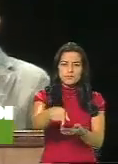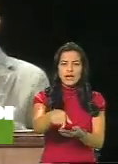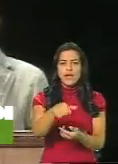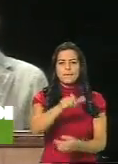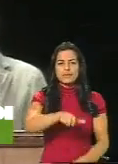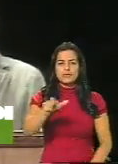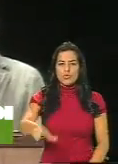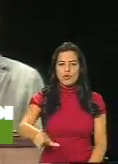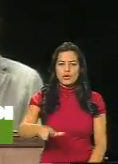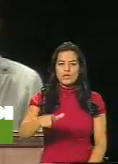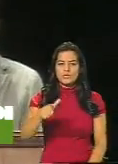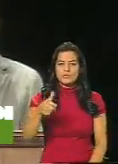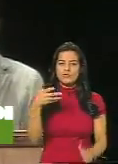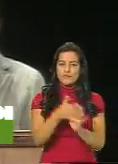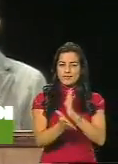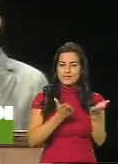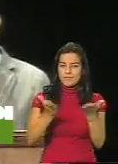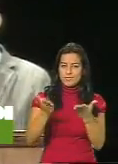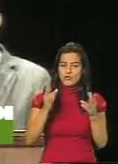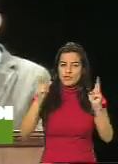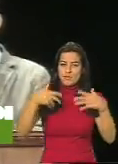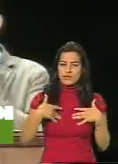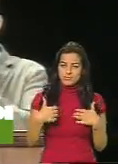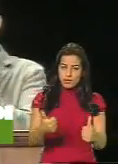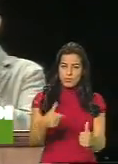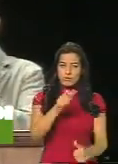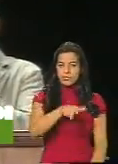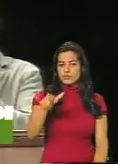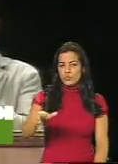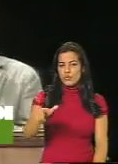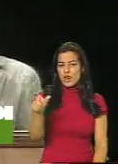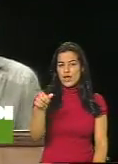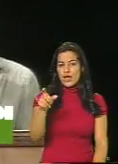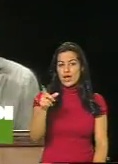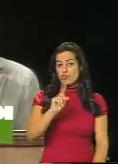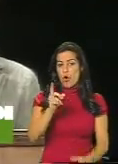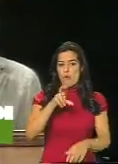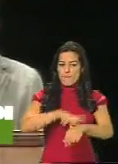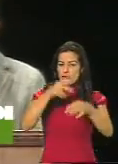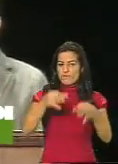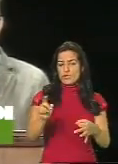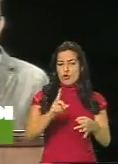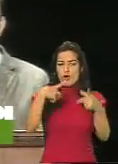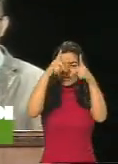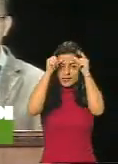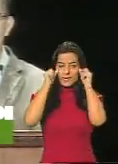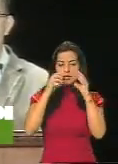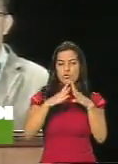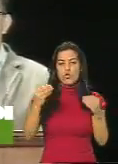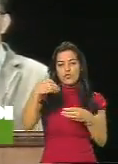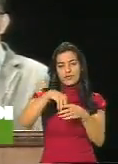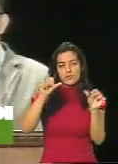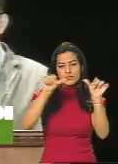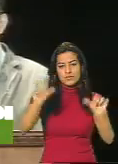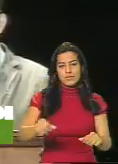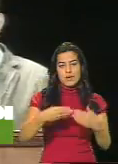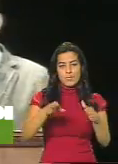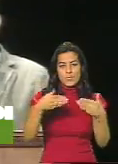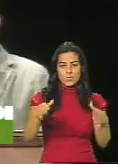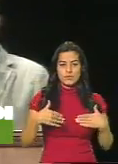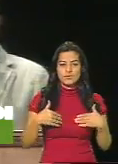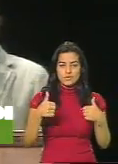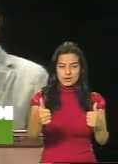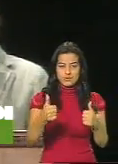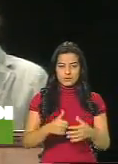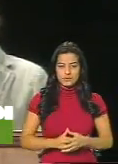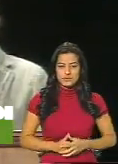de la prima por prestación de los servicios de salud al personal no médico del sistema público de salud. Es